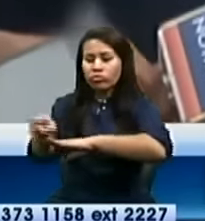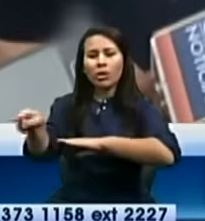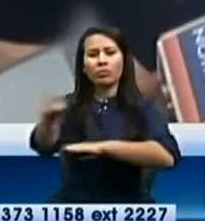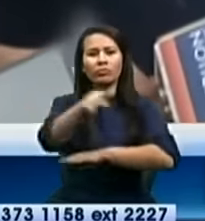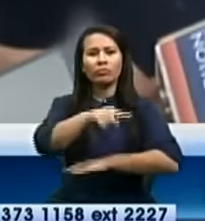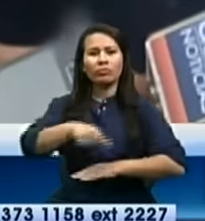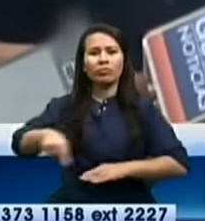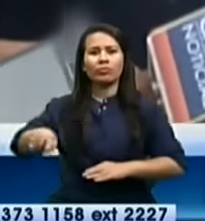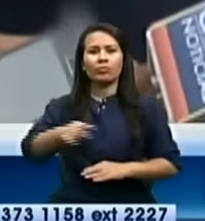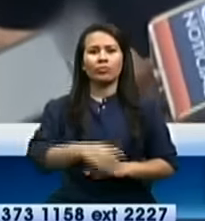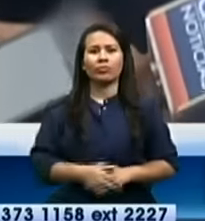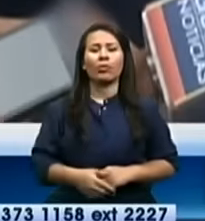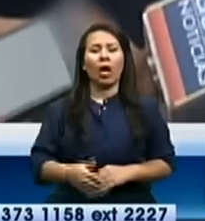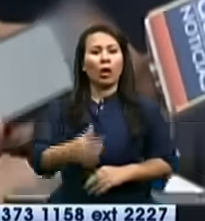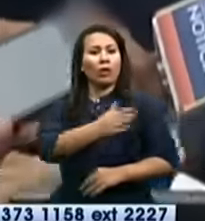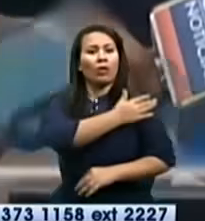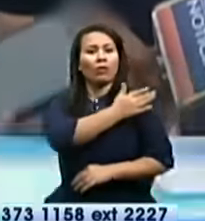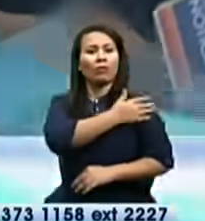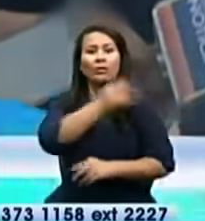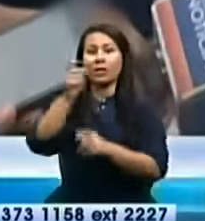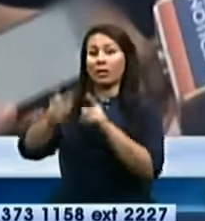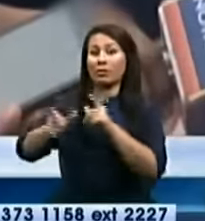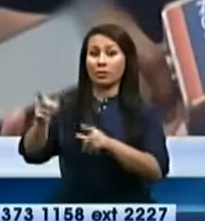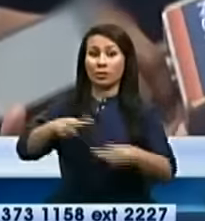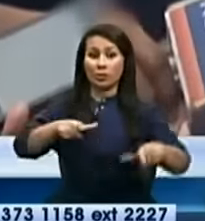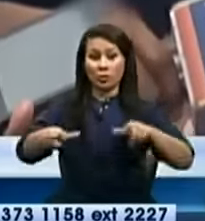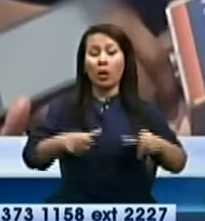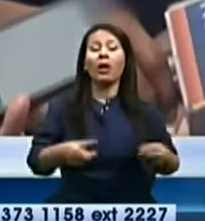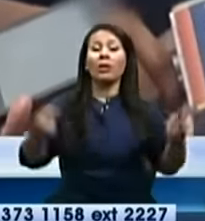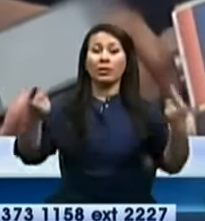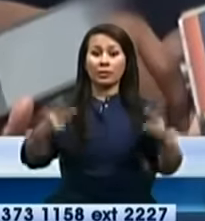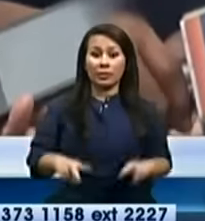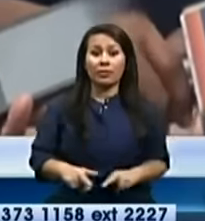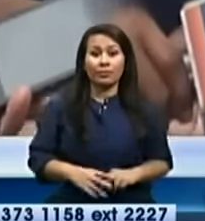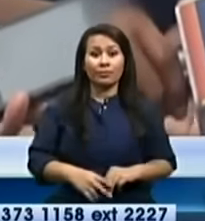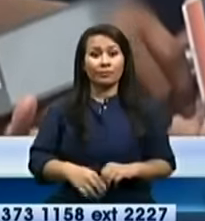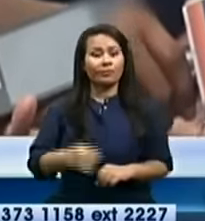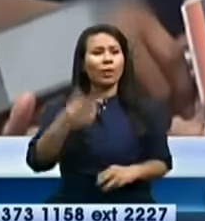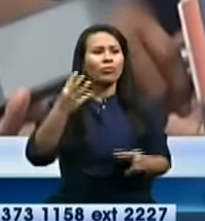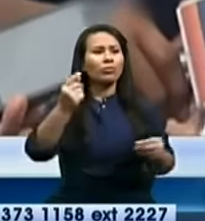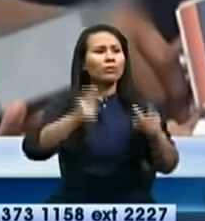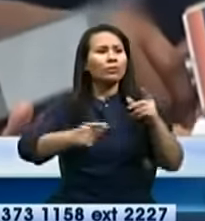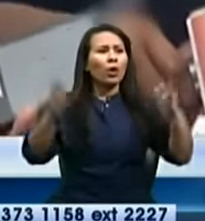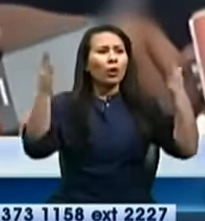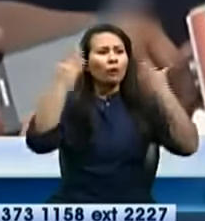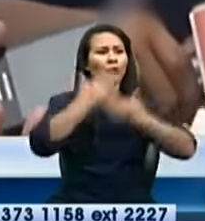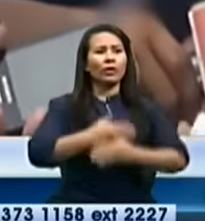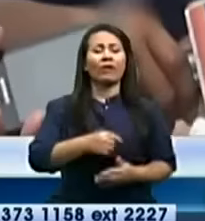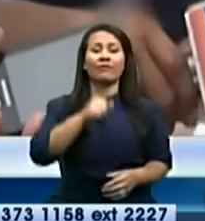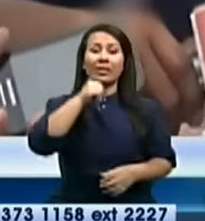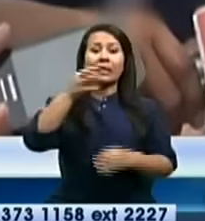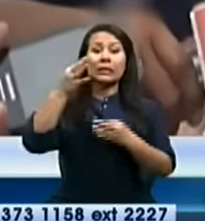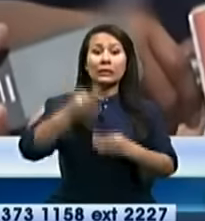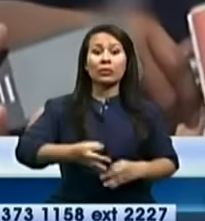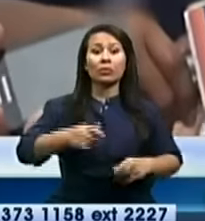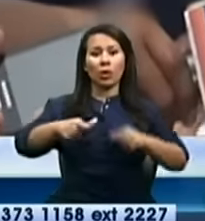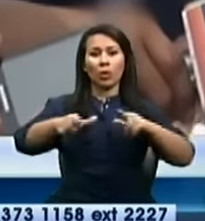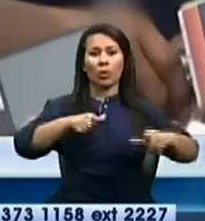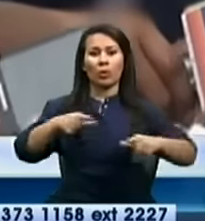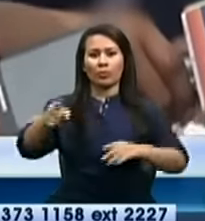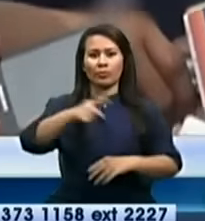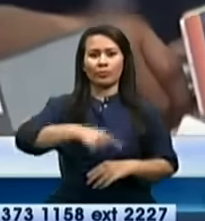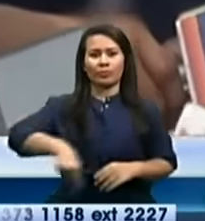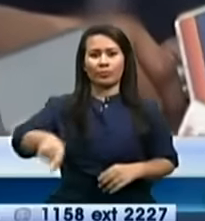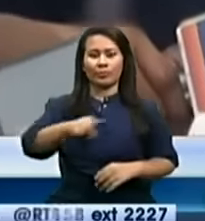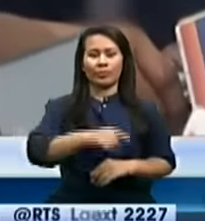que recuperar la confianza de los ciudadanos en Montañita, pero también hay que romper varios mitos de la inseguridad que se han planteado aquí en